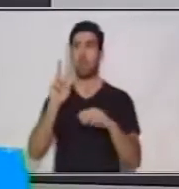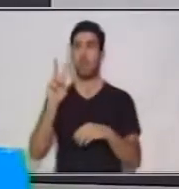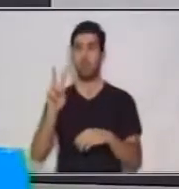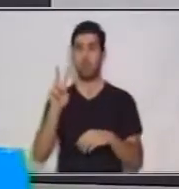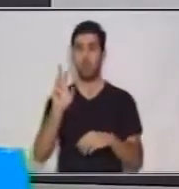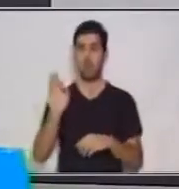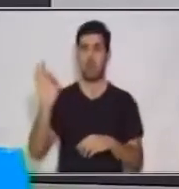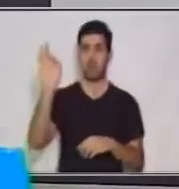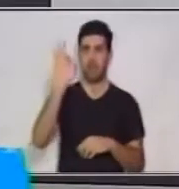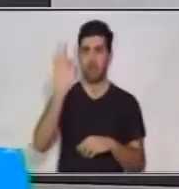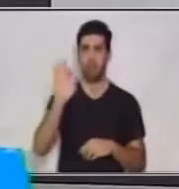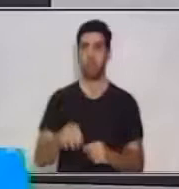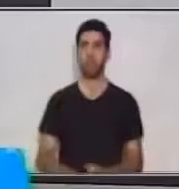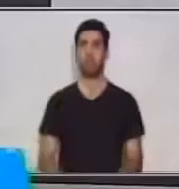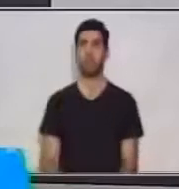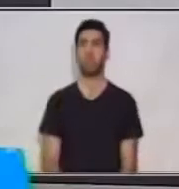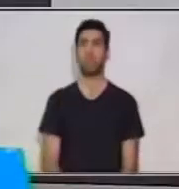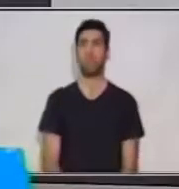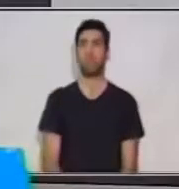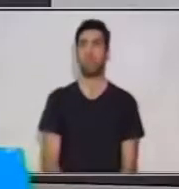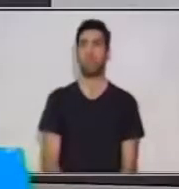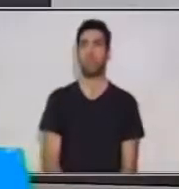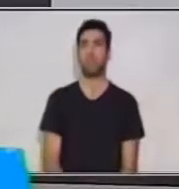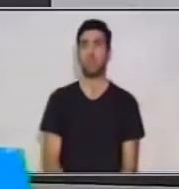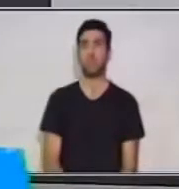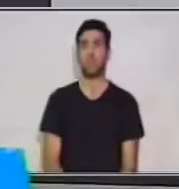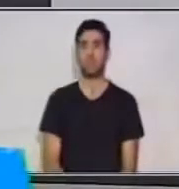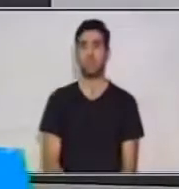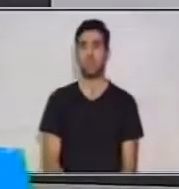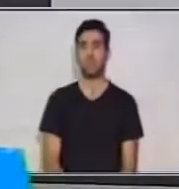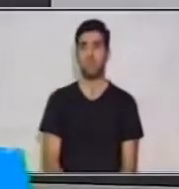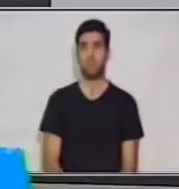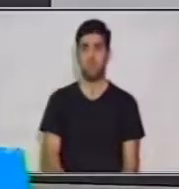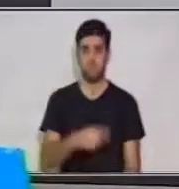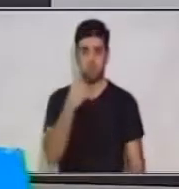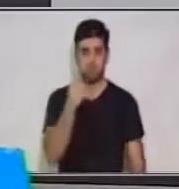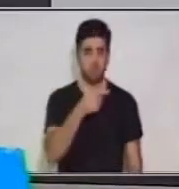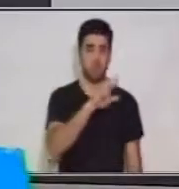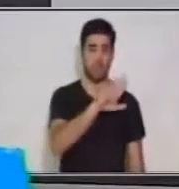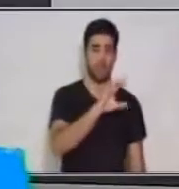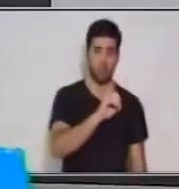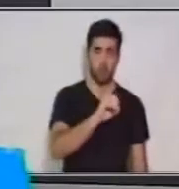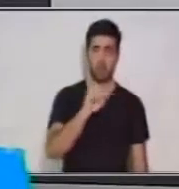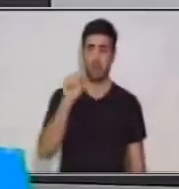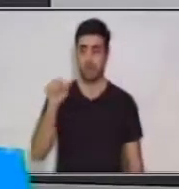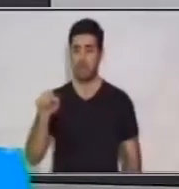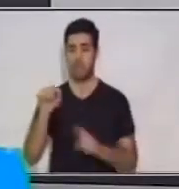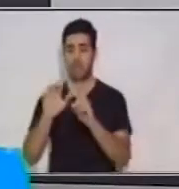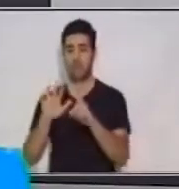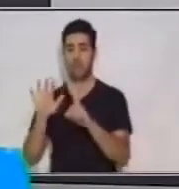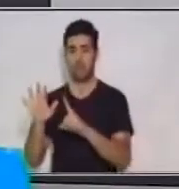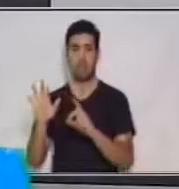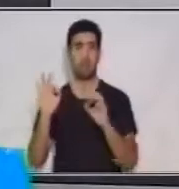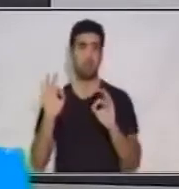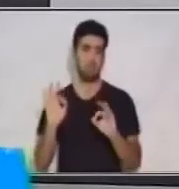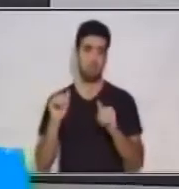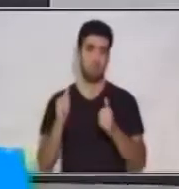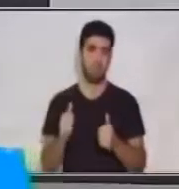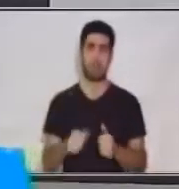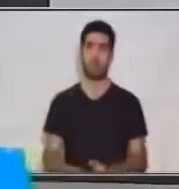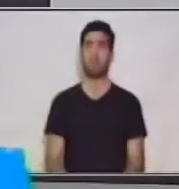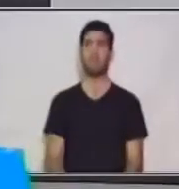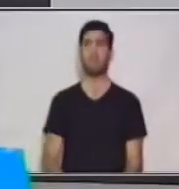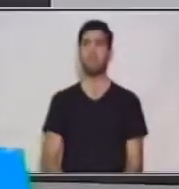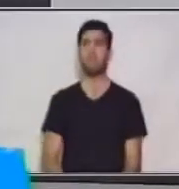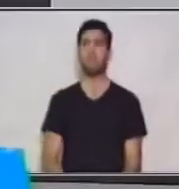66.82 grados en este vértice de acá. Tenemos 50 aquí y